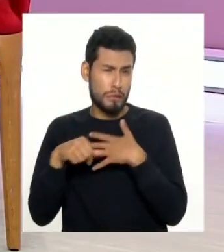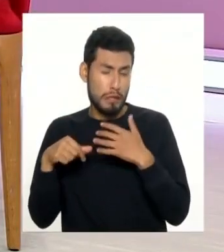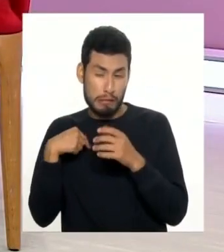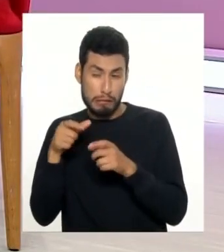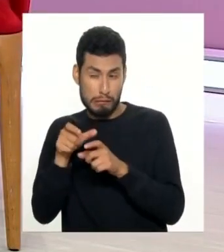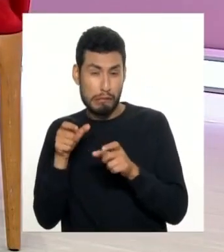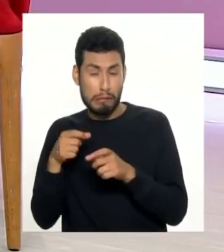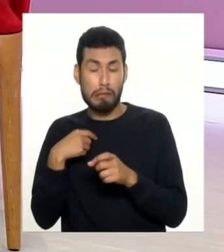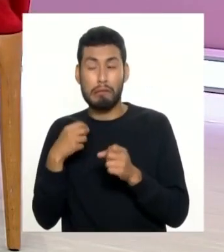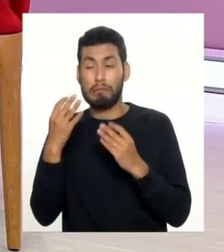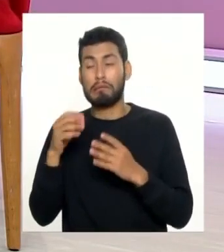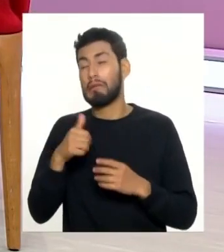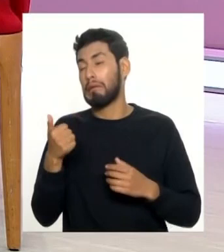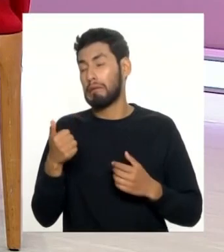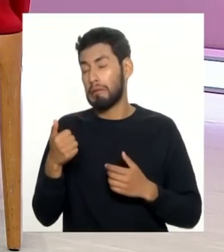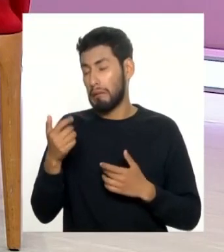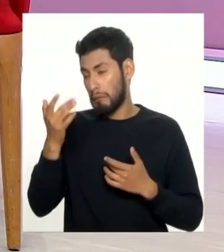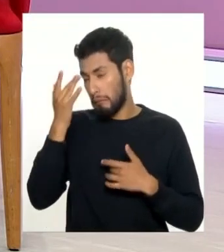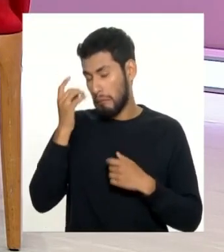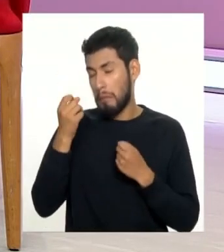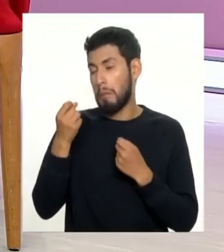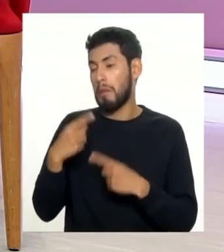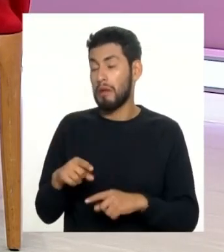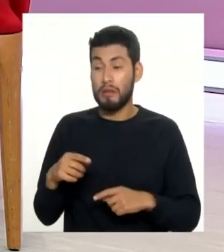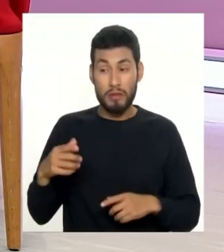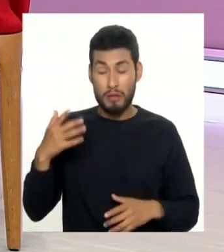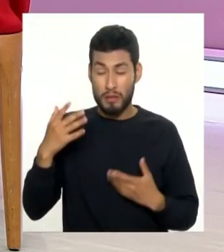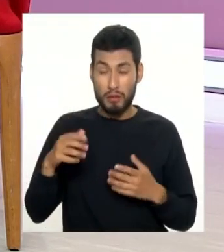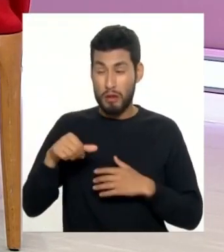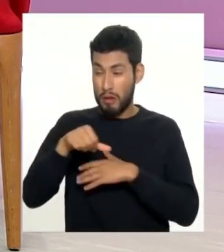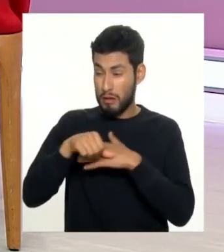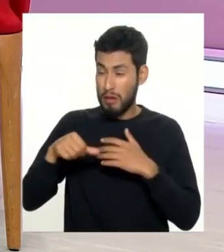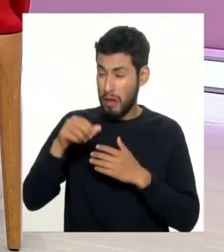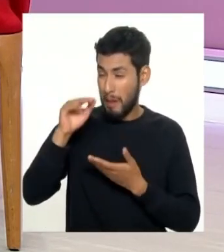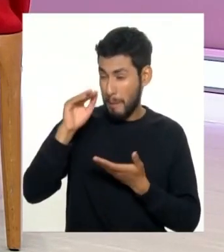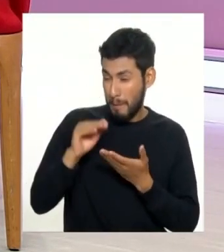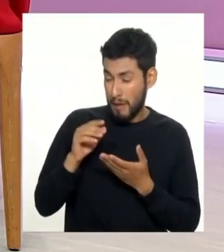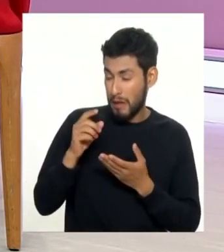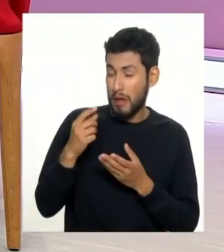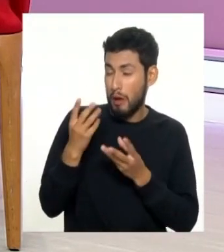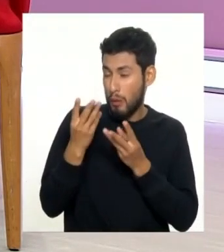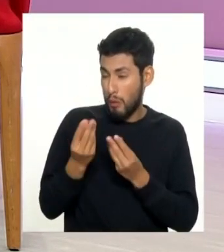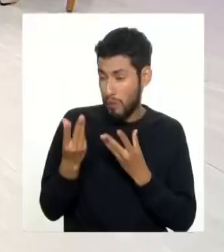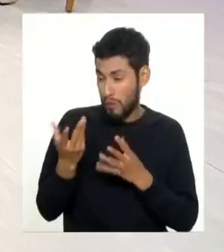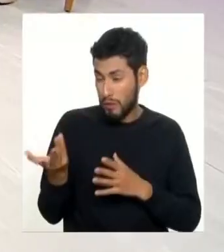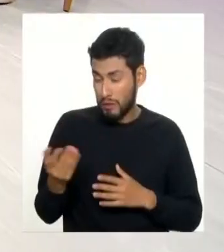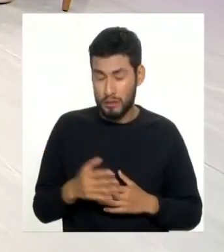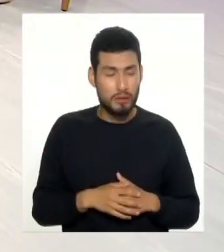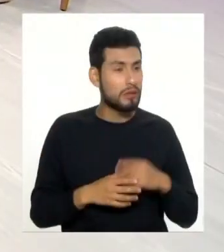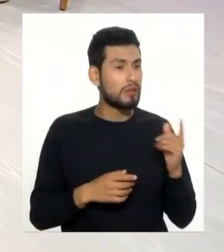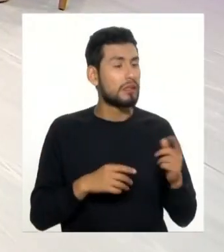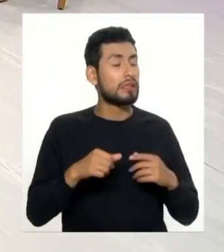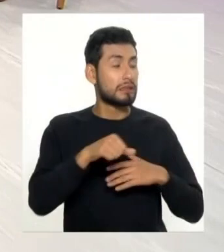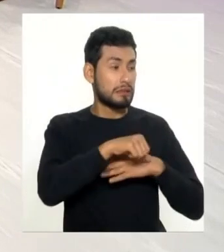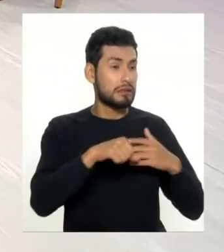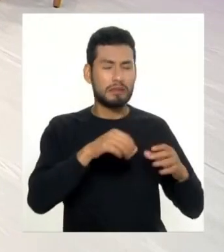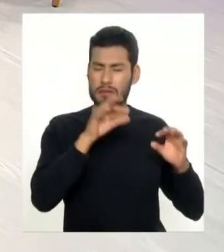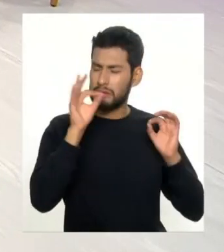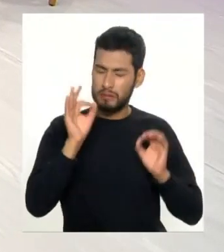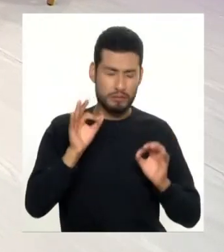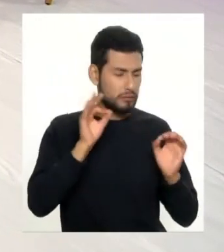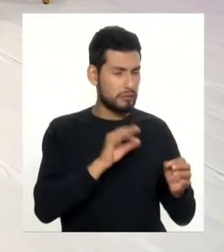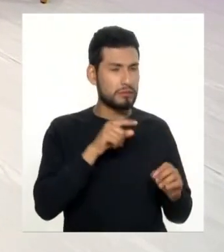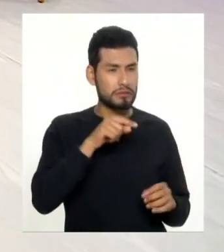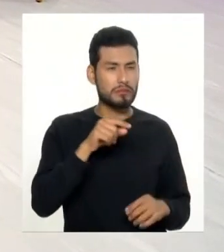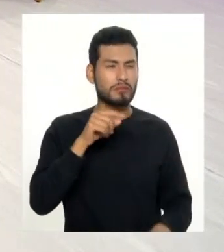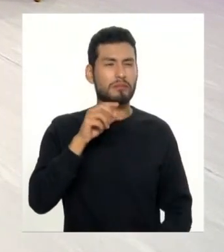y terminar con otra lesión. ¿Hay alguna cirugía menos invasiva? La cirugía, el estándar de la cirugía de la hernia es la